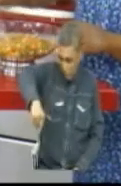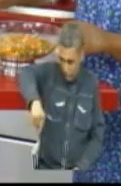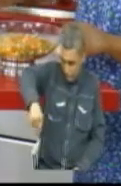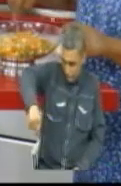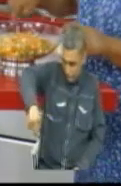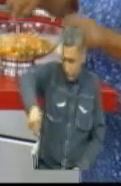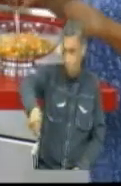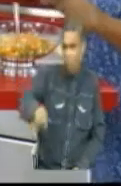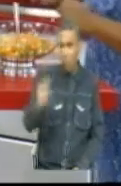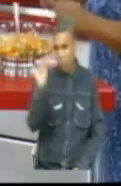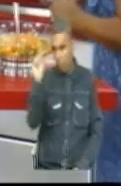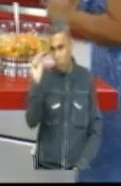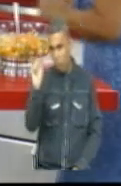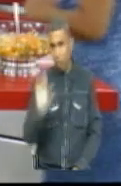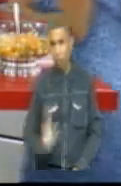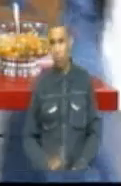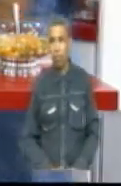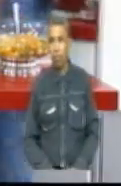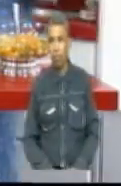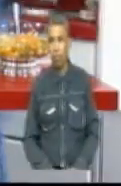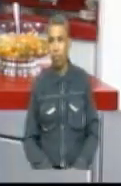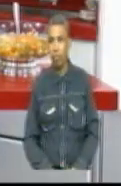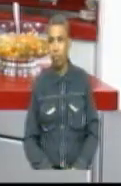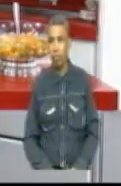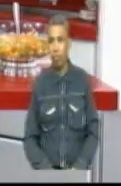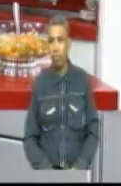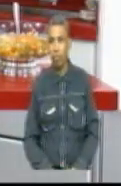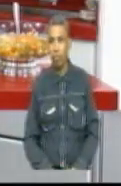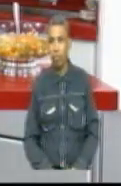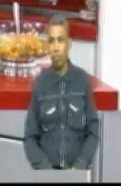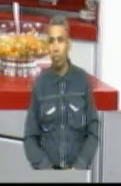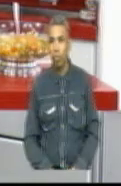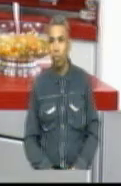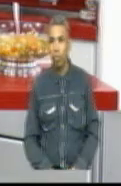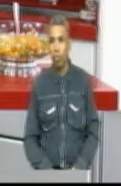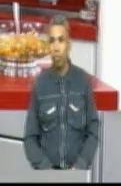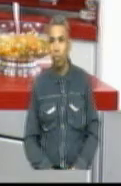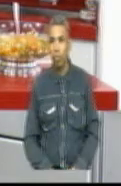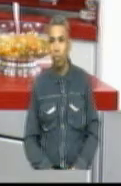por qué es tan importante